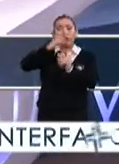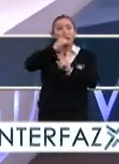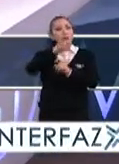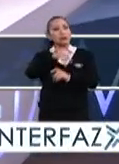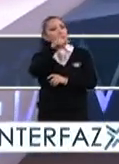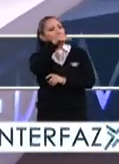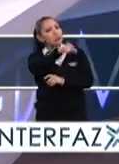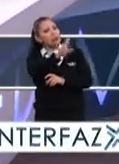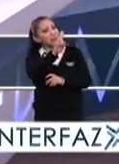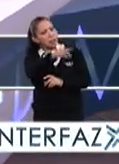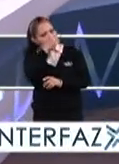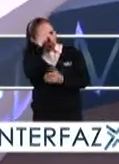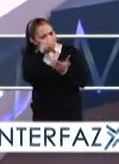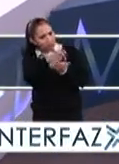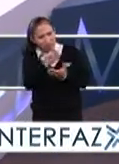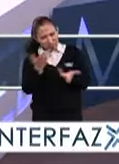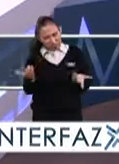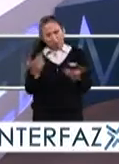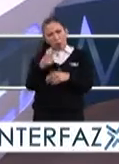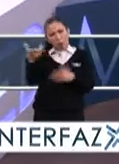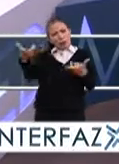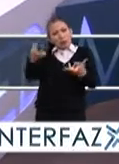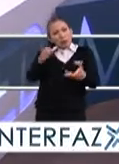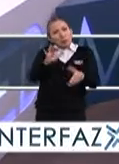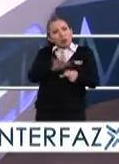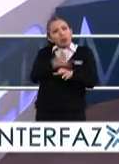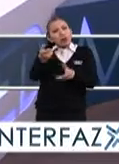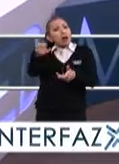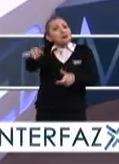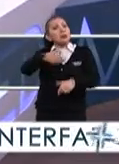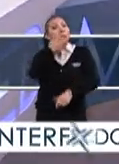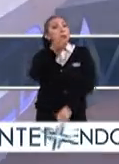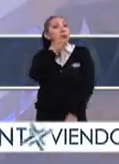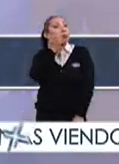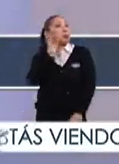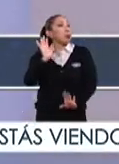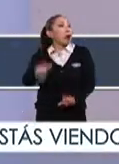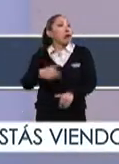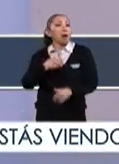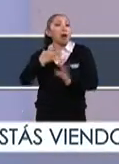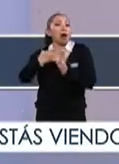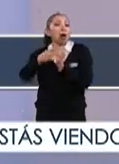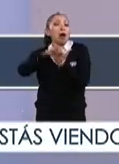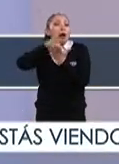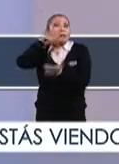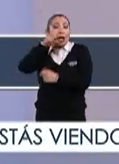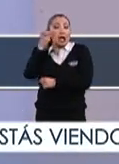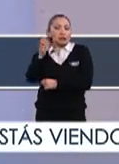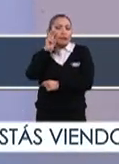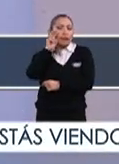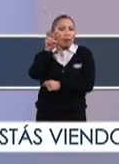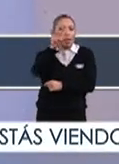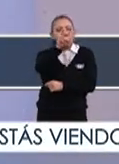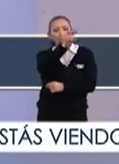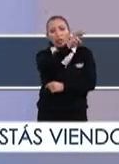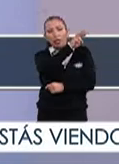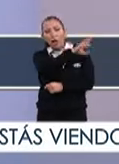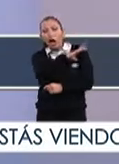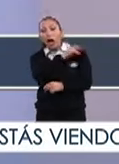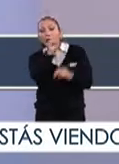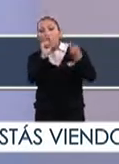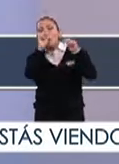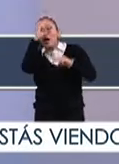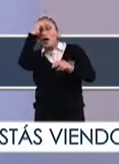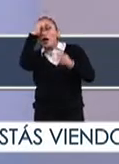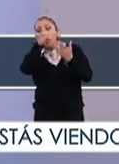pues usted que realmente cree en eso, nada más lo está haciendo porque se hace, porque es costumbre. Y eso es lo que estamos viendo, que hay